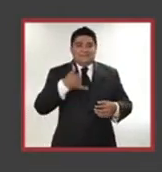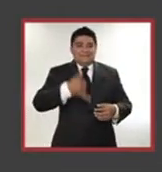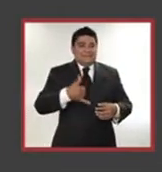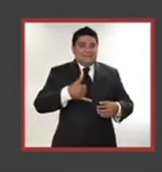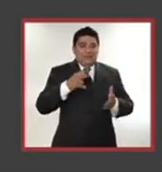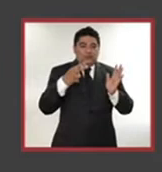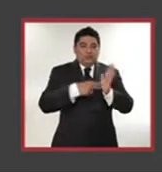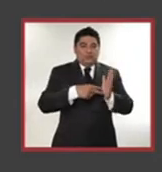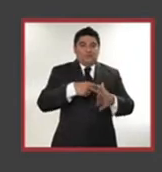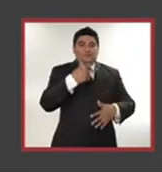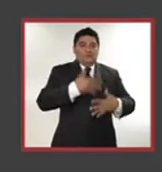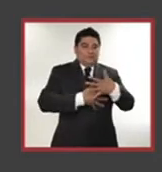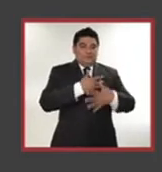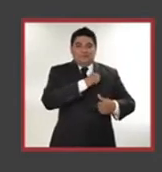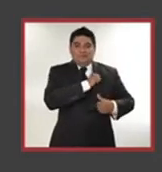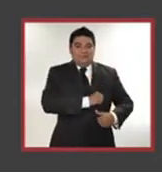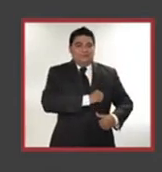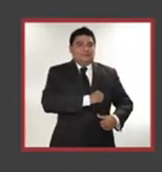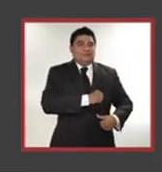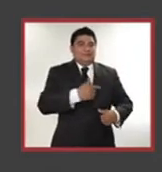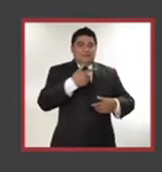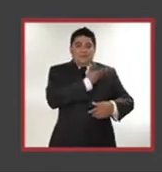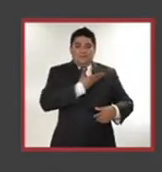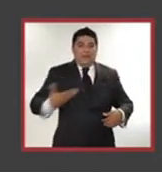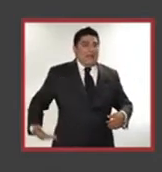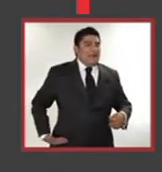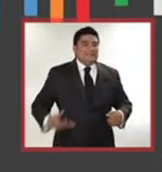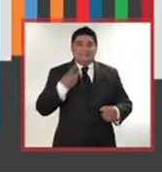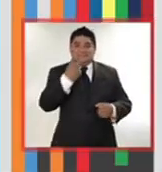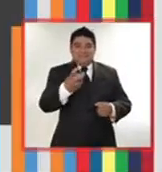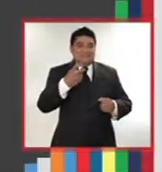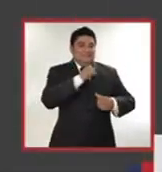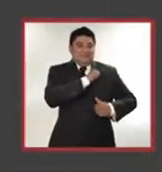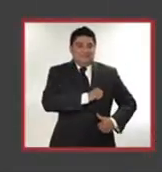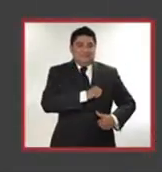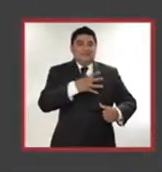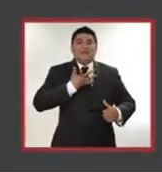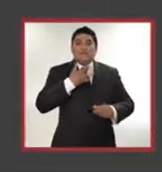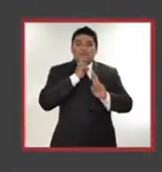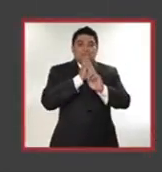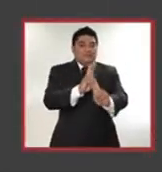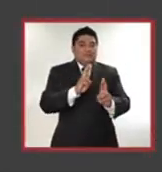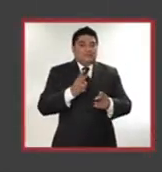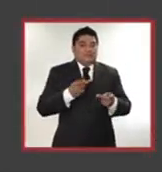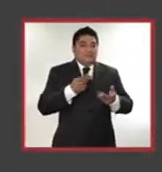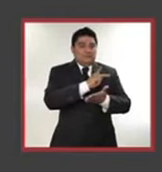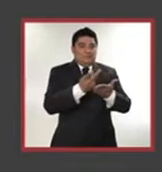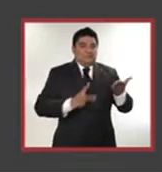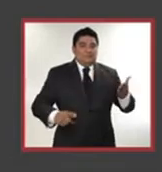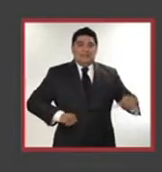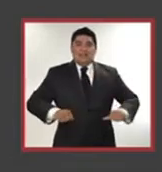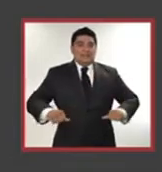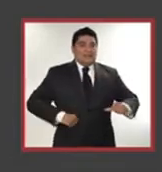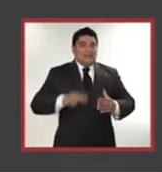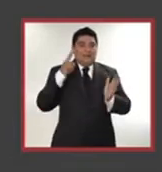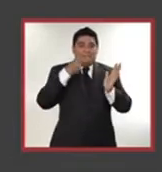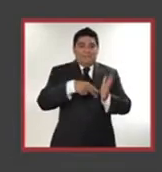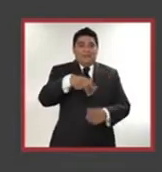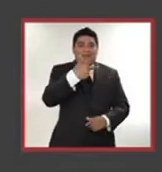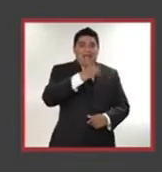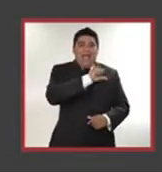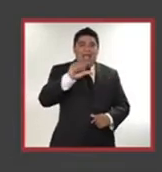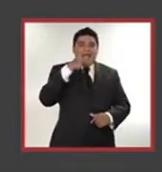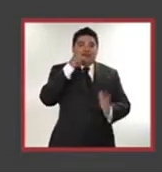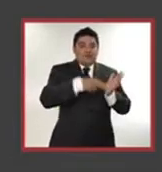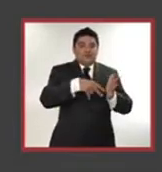el 2015 asumiremos la presidencia. De este compromiso ha resultado el Plan de Acción 2013-2015, desarrollado